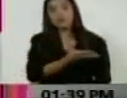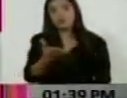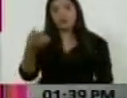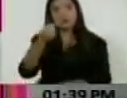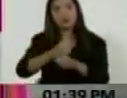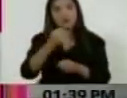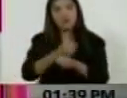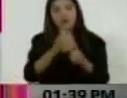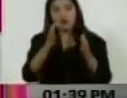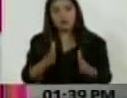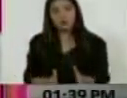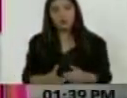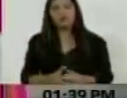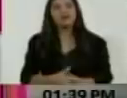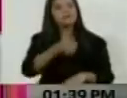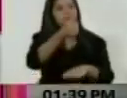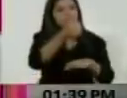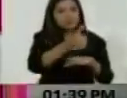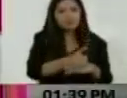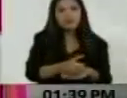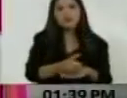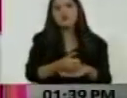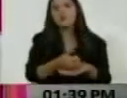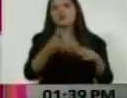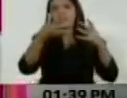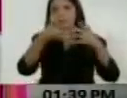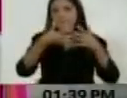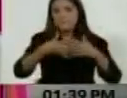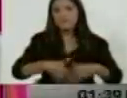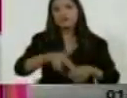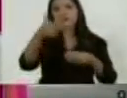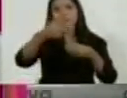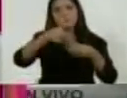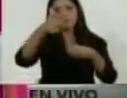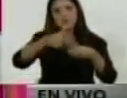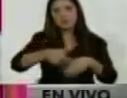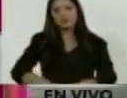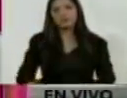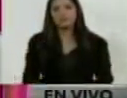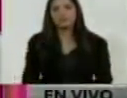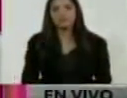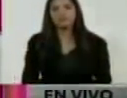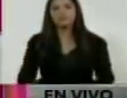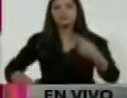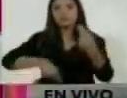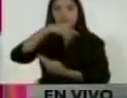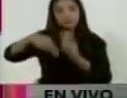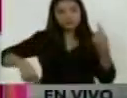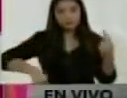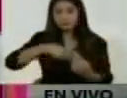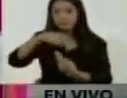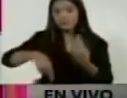trabajadoras, directivos de nuestra corporación socialista y revolucionaria.